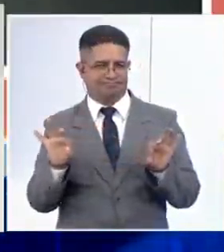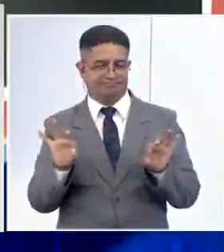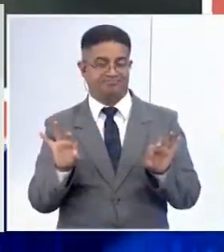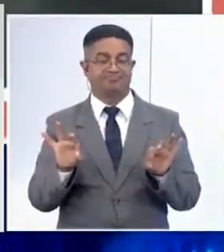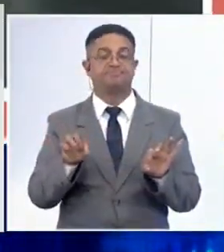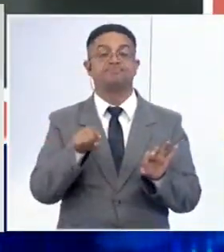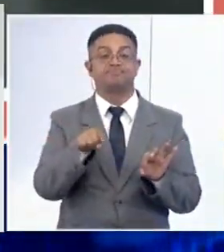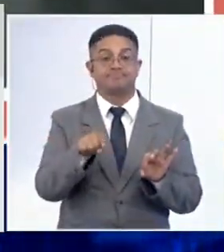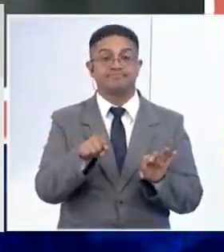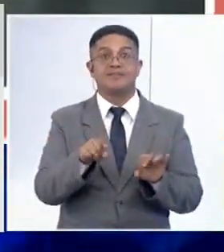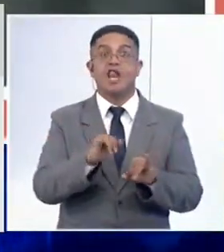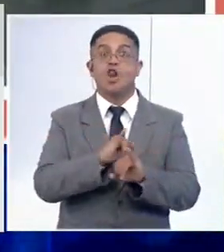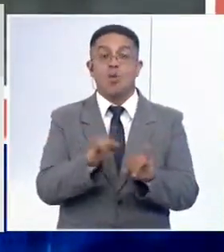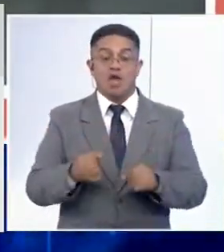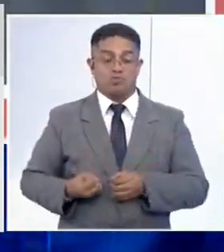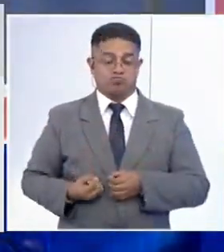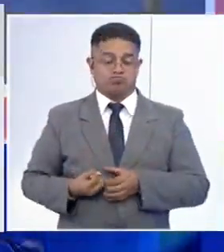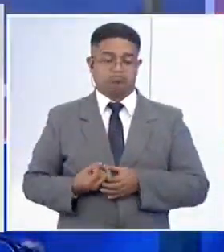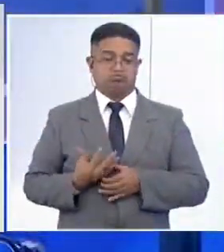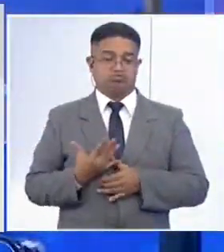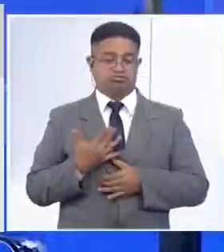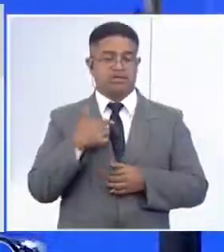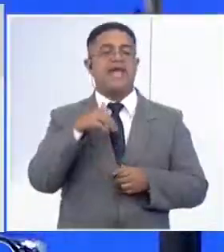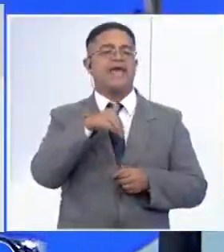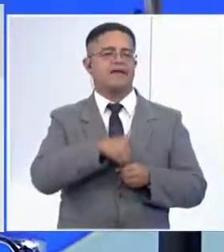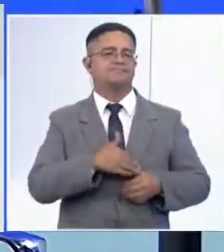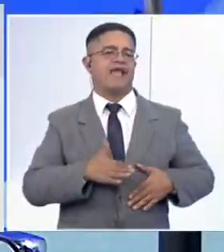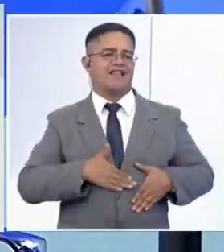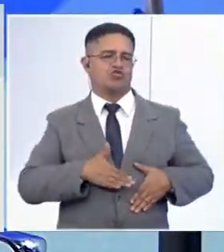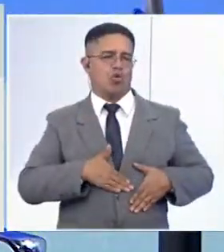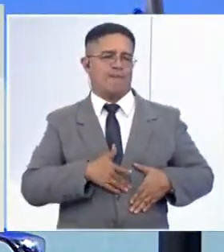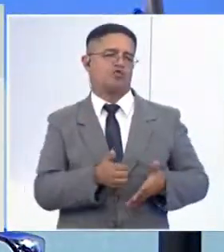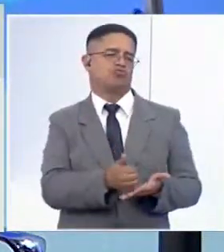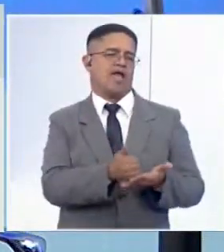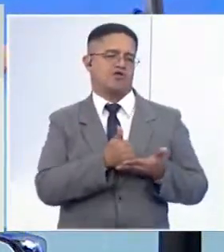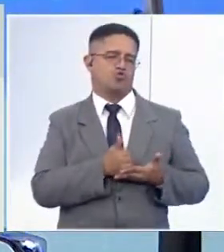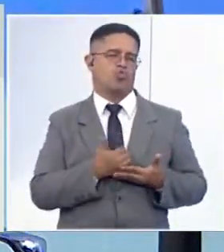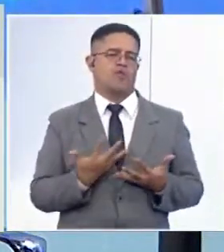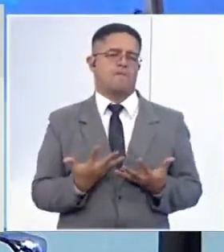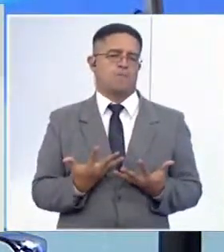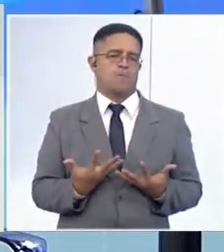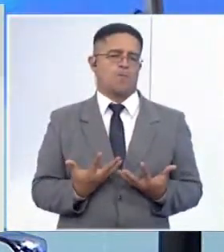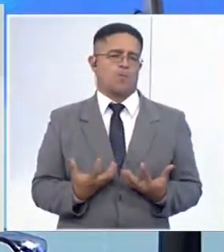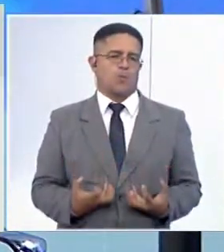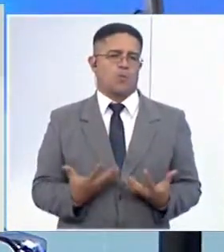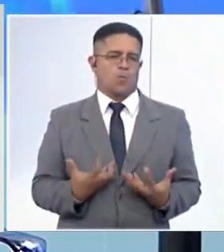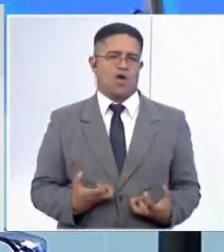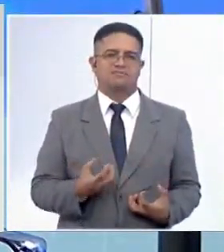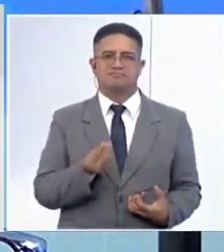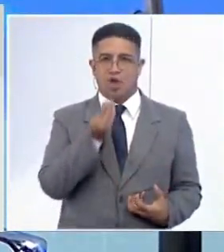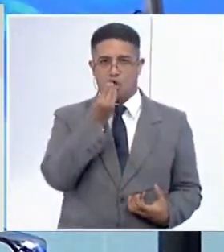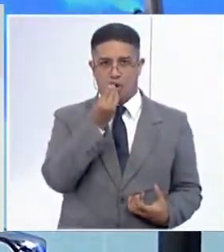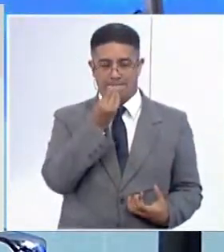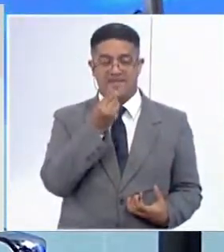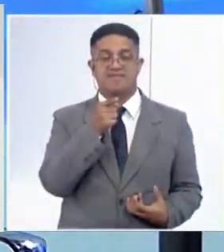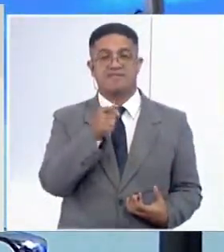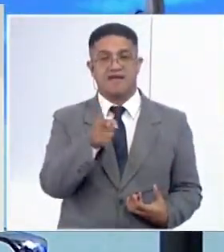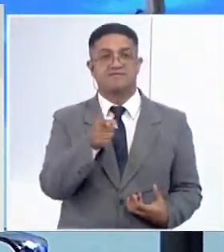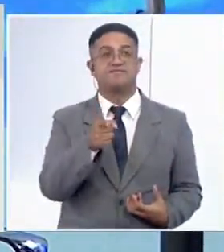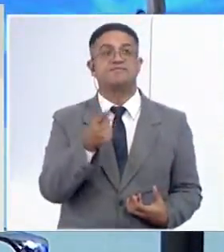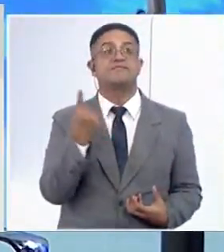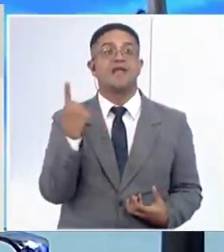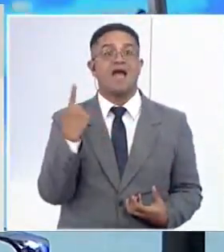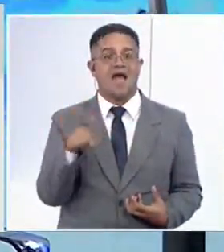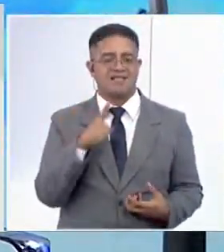extrahepática. Una vez que se segrega esto en el duodeno, que esto ayuda para la absorción de las grasas y la digestión en los alimentos, existe una papila